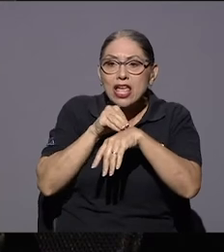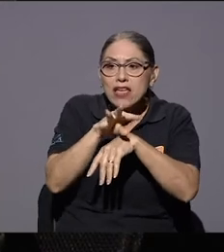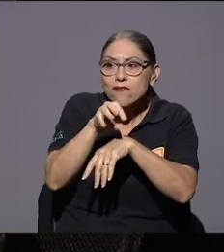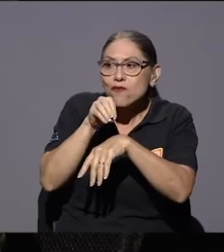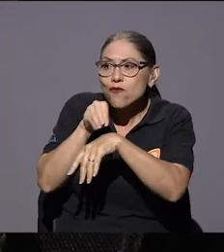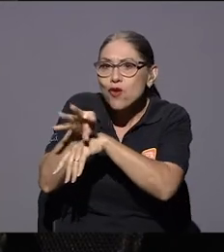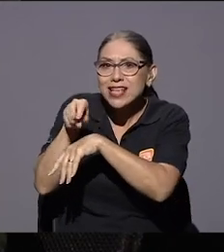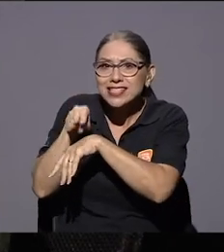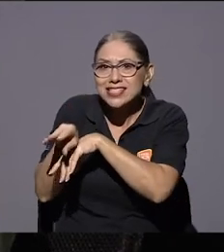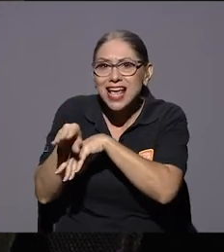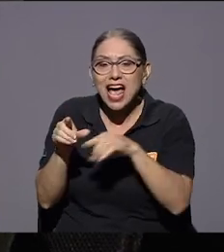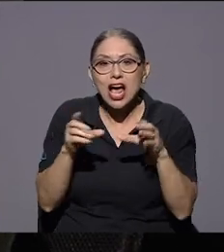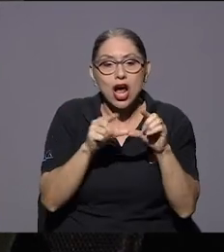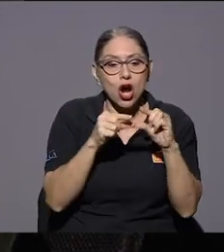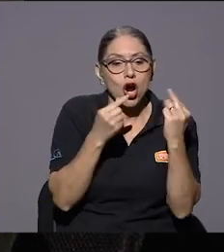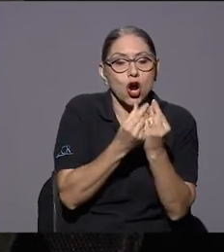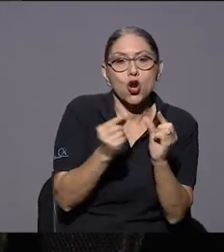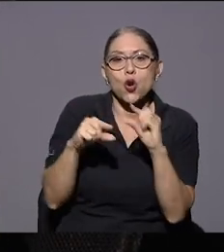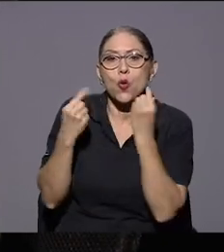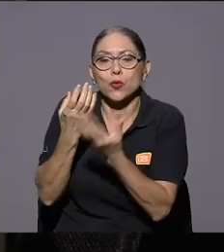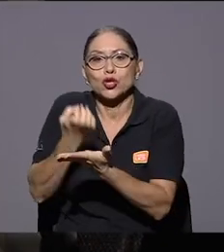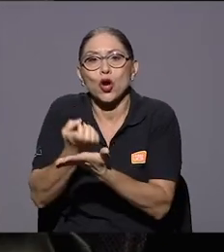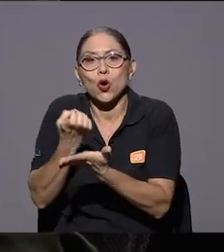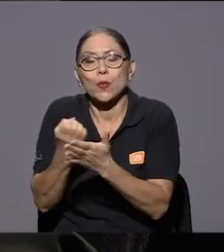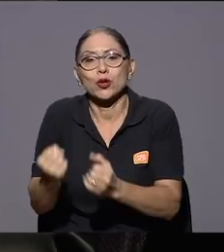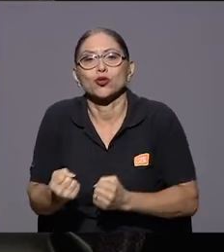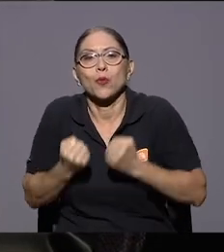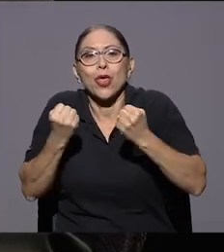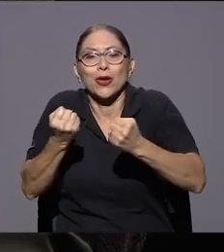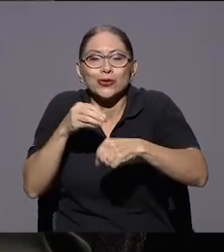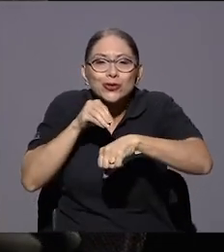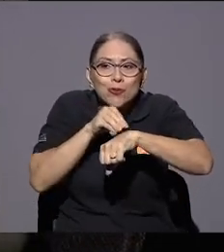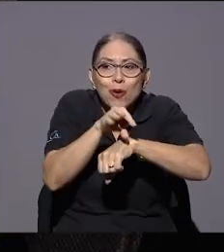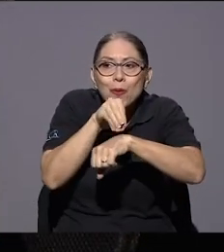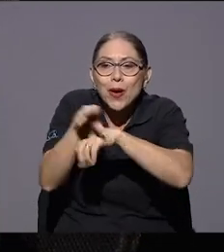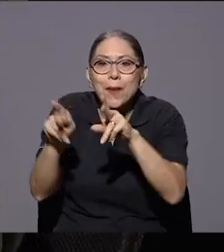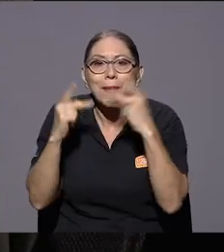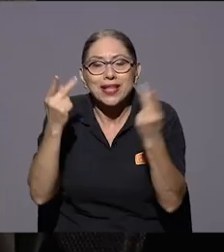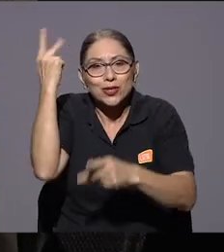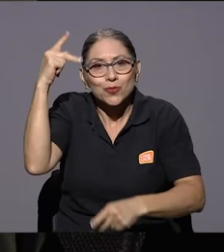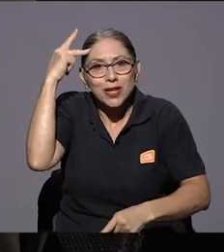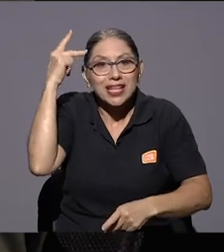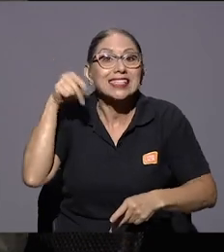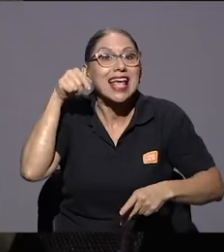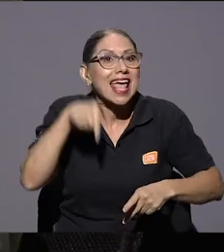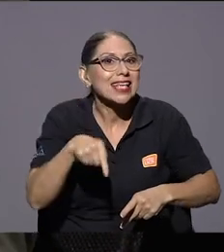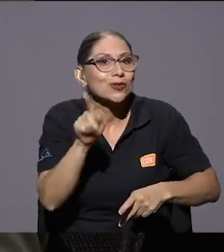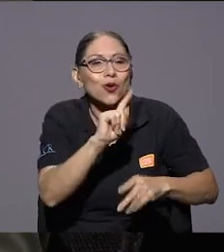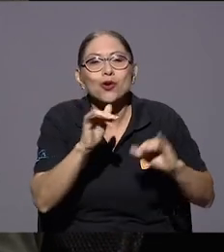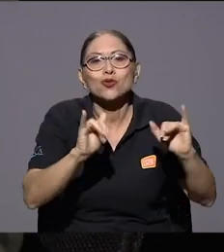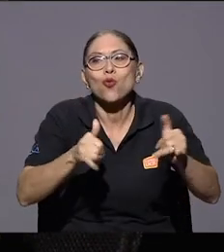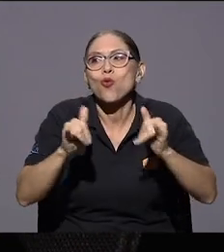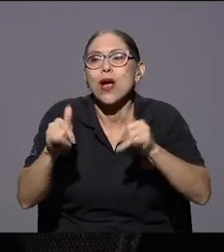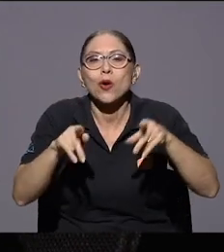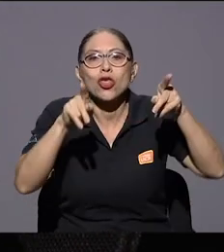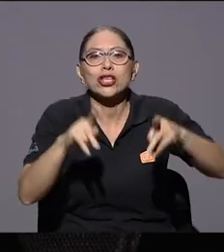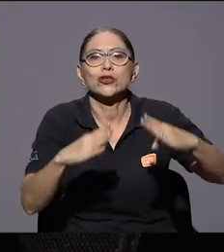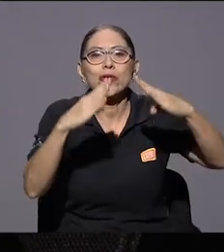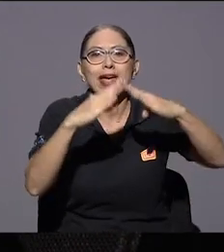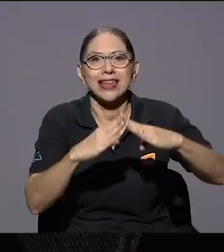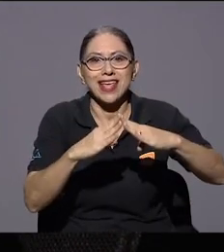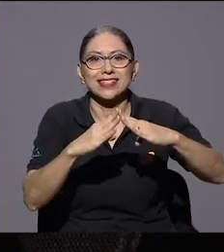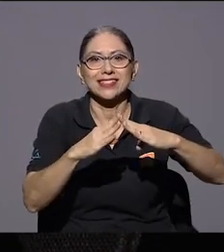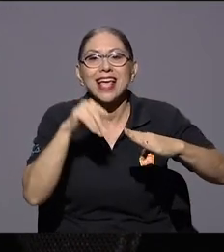incidencia de esos grupos económicos poderosos, es enorme en los partidos políticos. Entonces no es un juego de ciudadanías, es un juego de